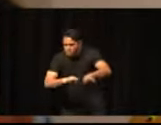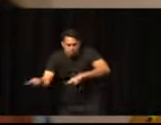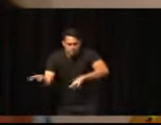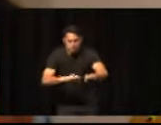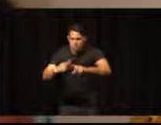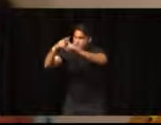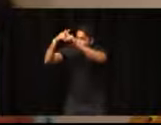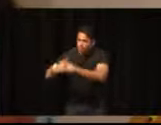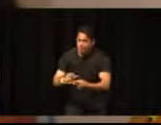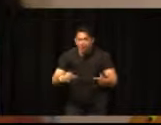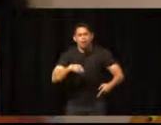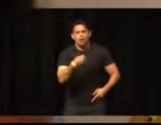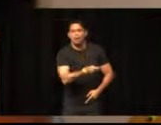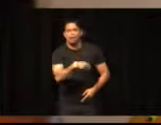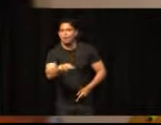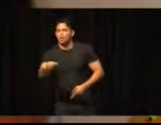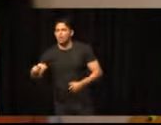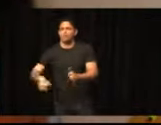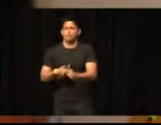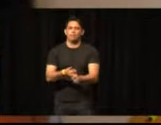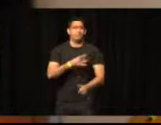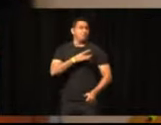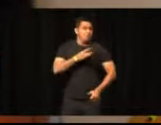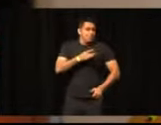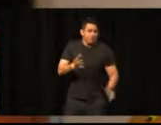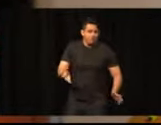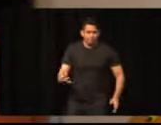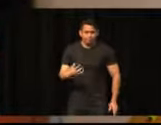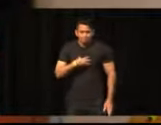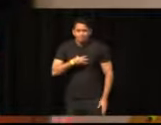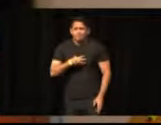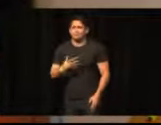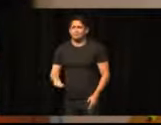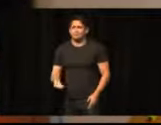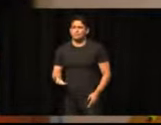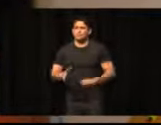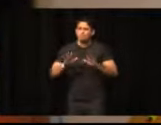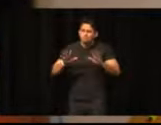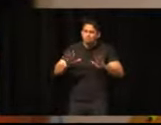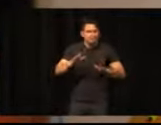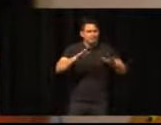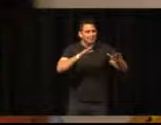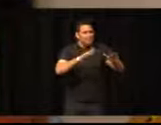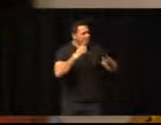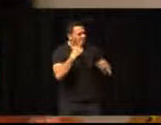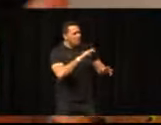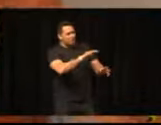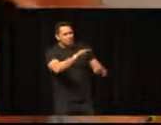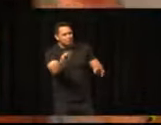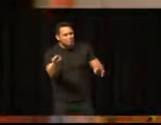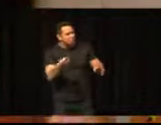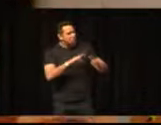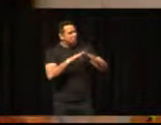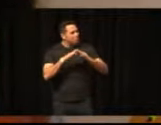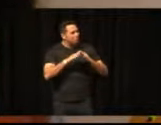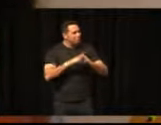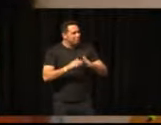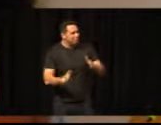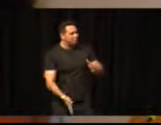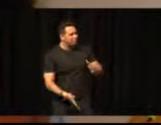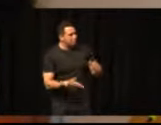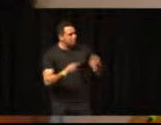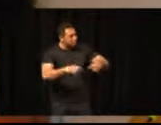actividad deportiva lo hacen de forma voluntaria porque lo sienten, porque son comunidades que precisan y que ven eso. Ayer asistimos